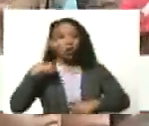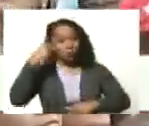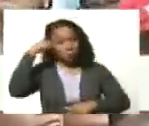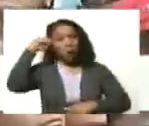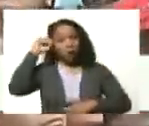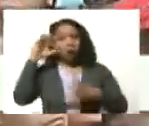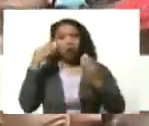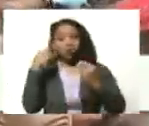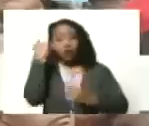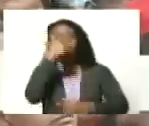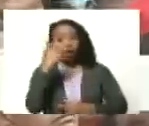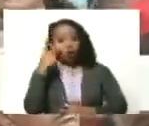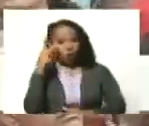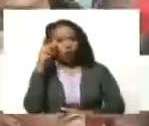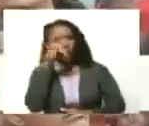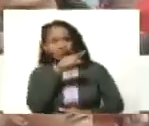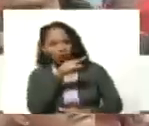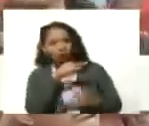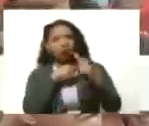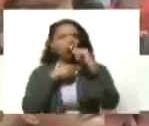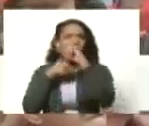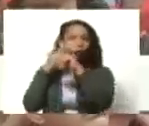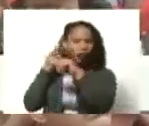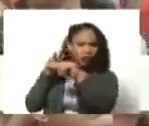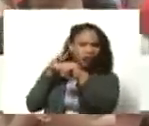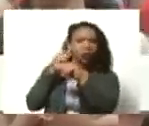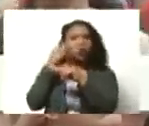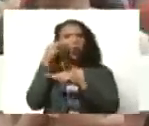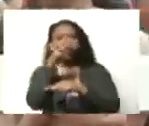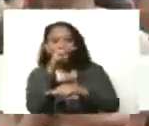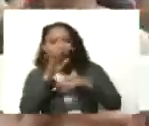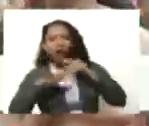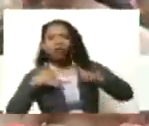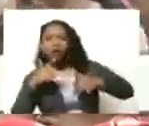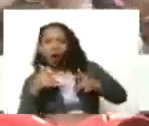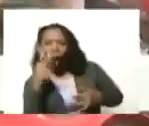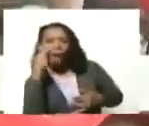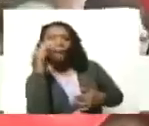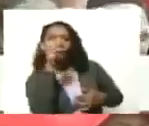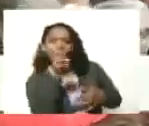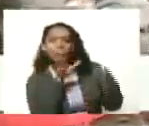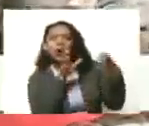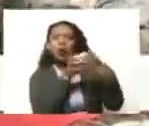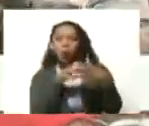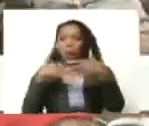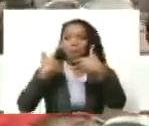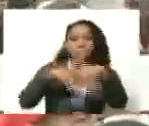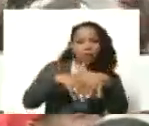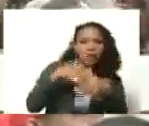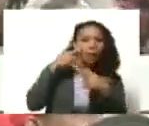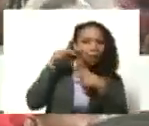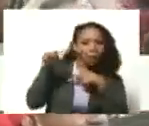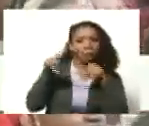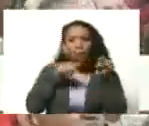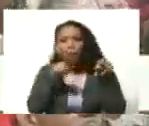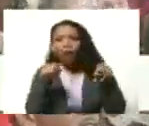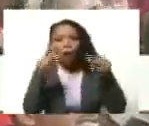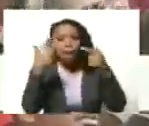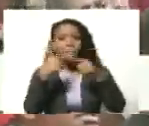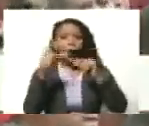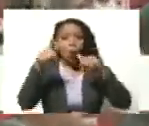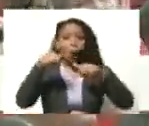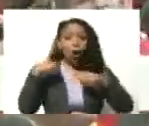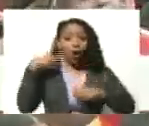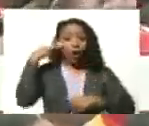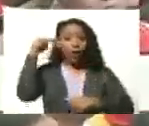pues. Vi a esto, los he visto en los actos, en las concentraciones. Pero hoy, lo que uno ve desde aquí